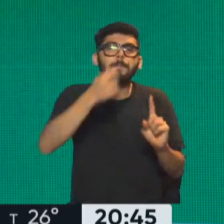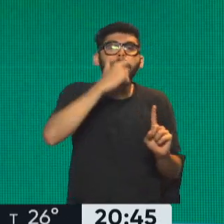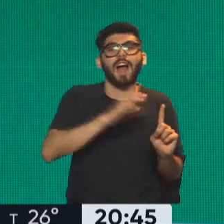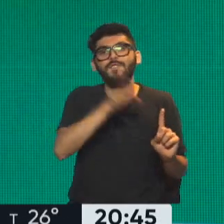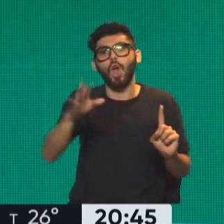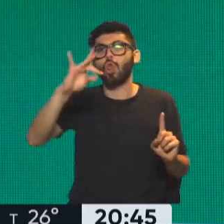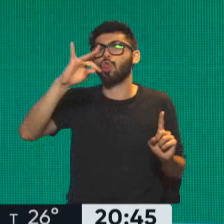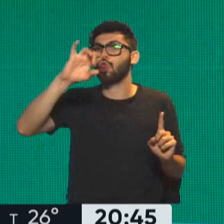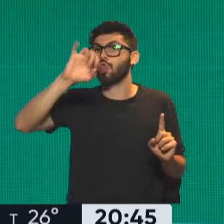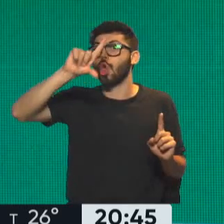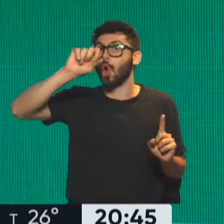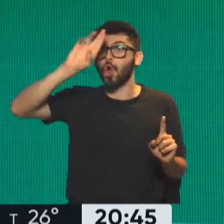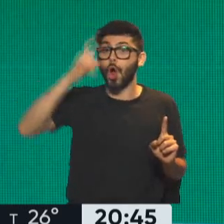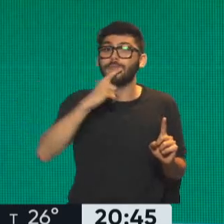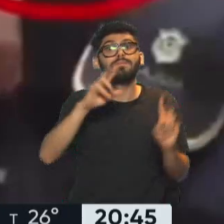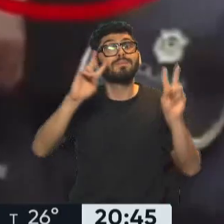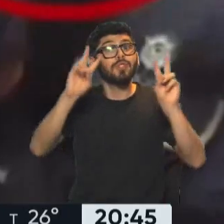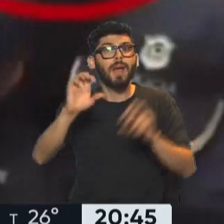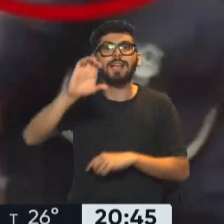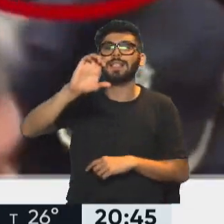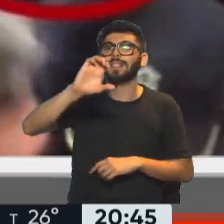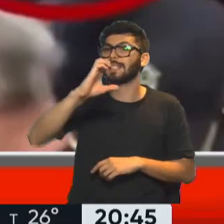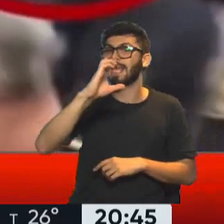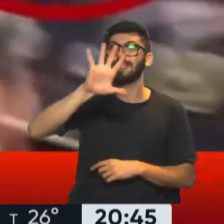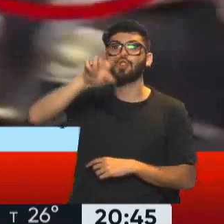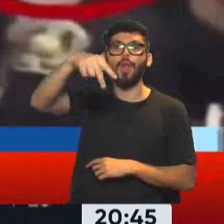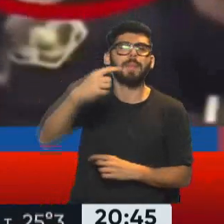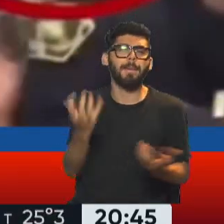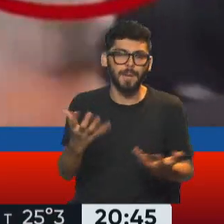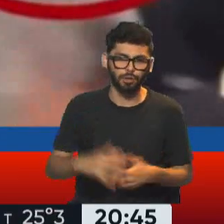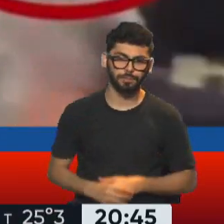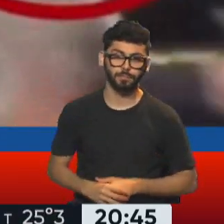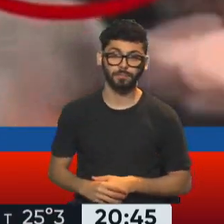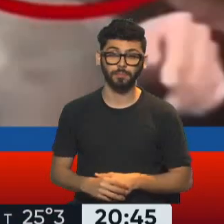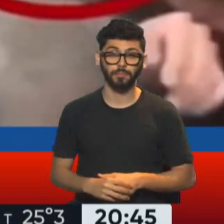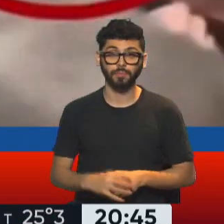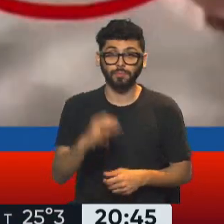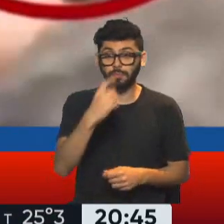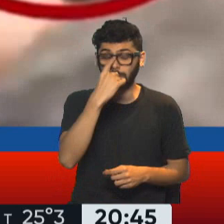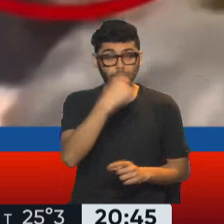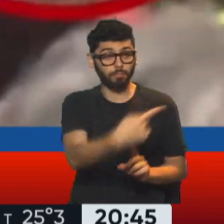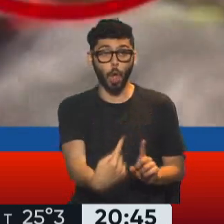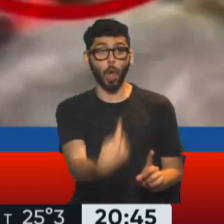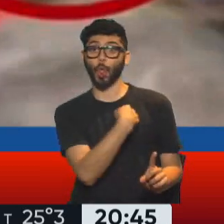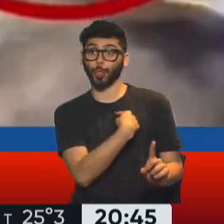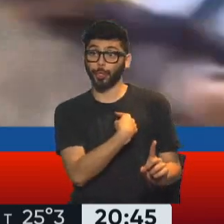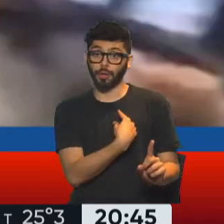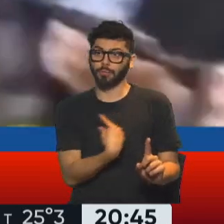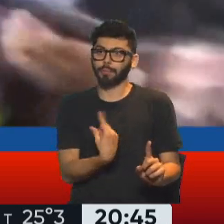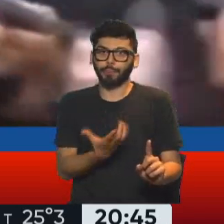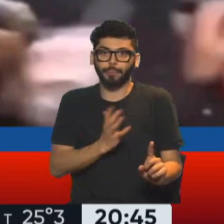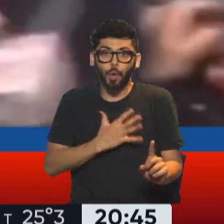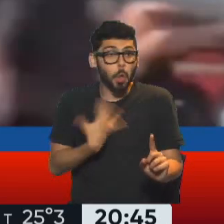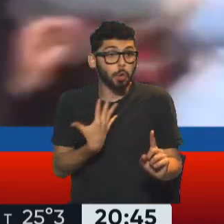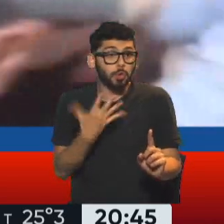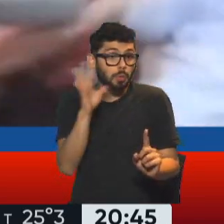lo que ocurrió con el equipo de C5N. Son evidentes, digamos, de la agresión de él hacia nosotros, para nada de nosotros hacia